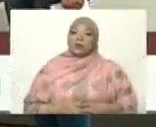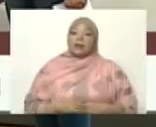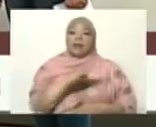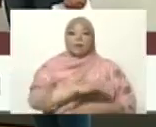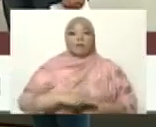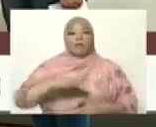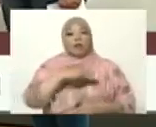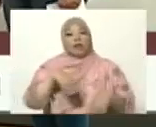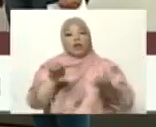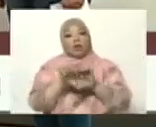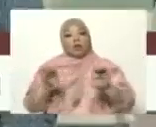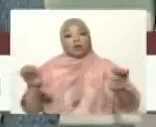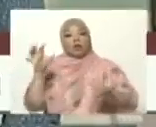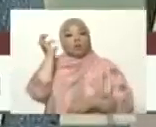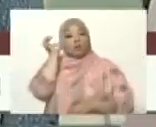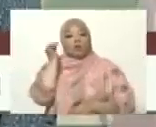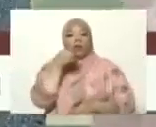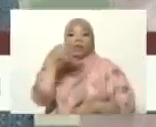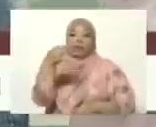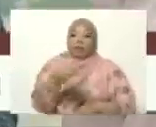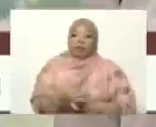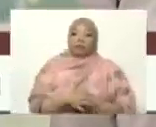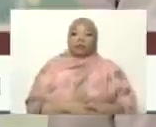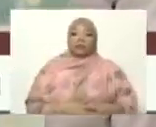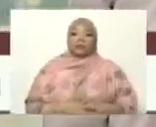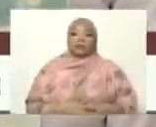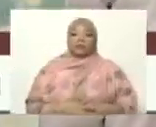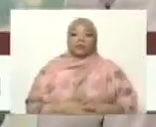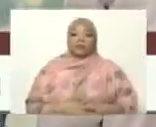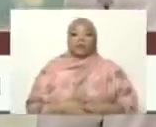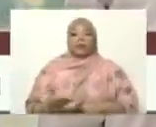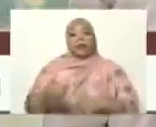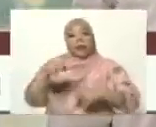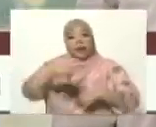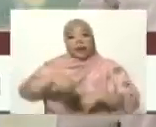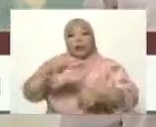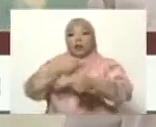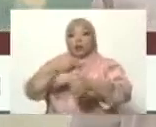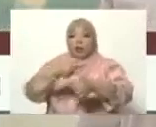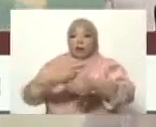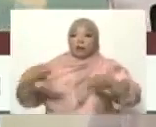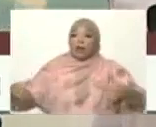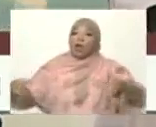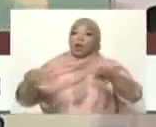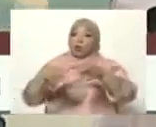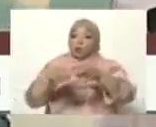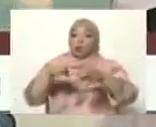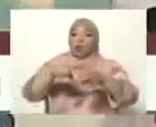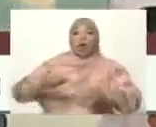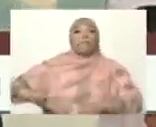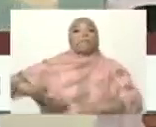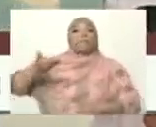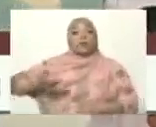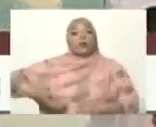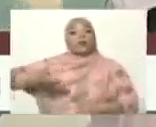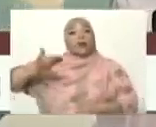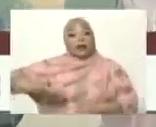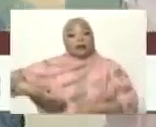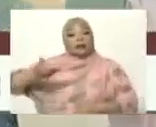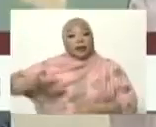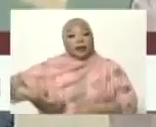de Educación, ¿verdad? En realidad estas brigadas han sido bastante importantes, ya que es una carga para